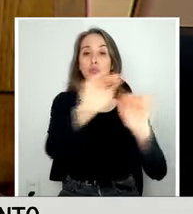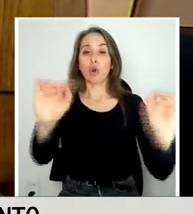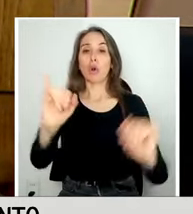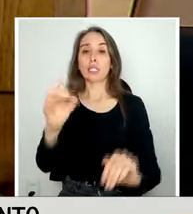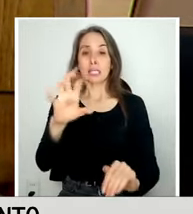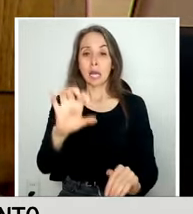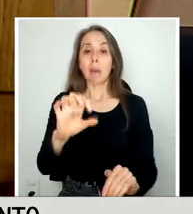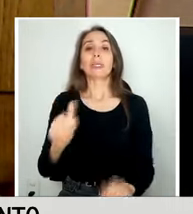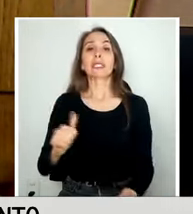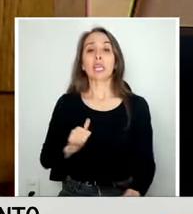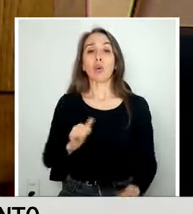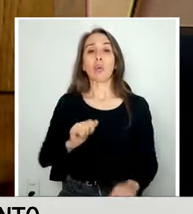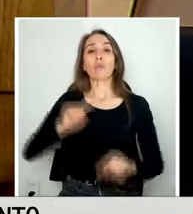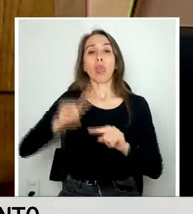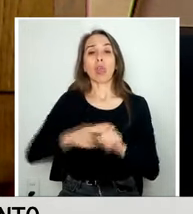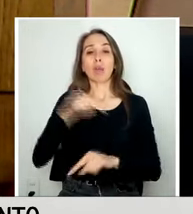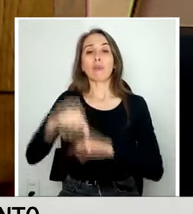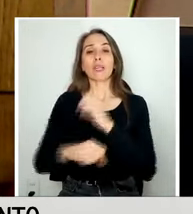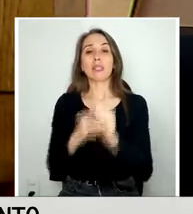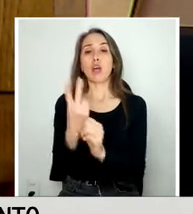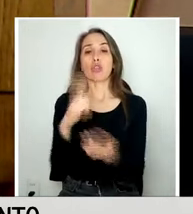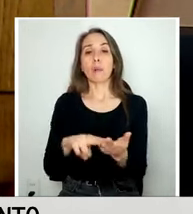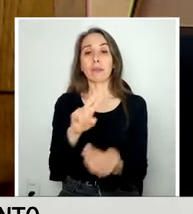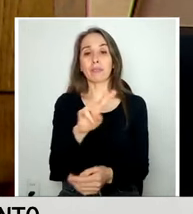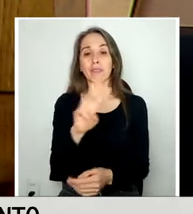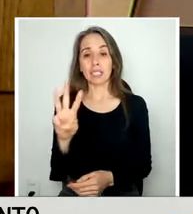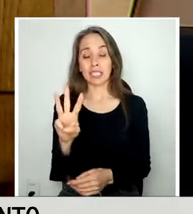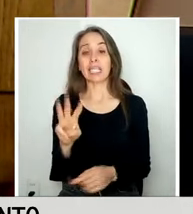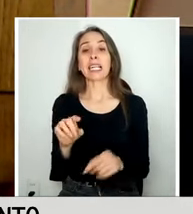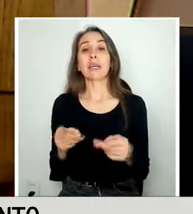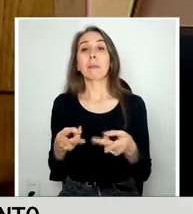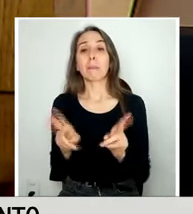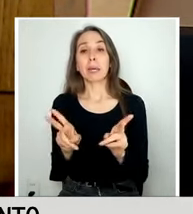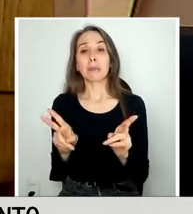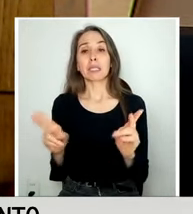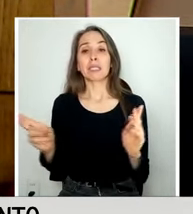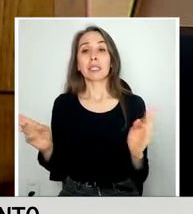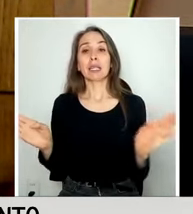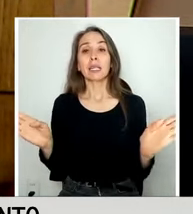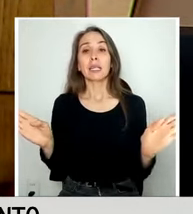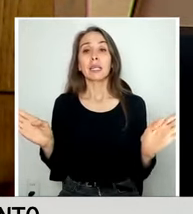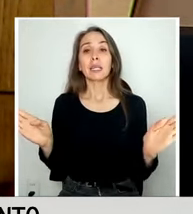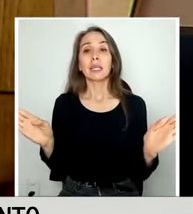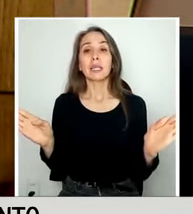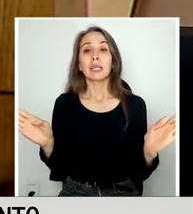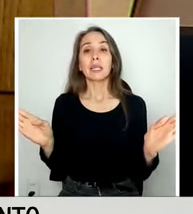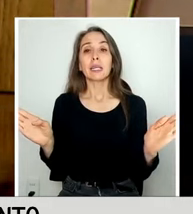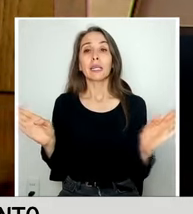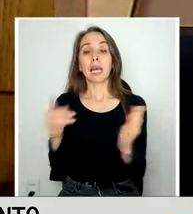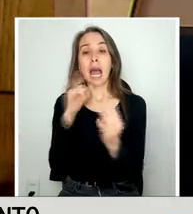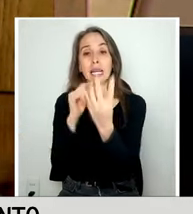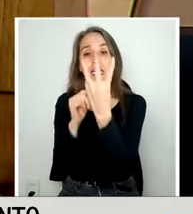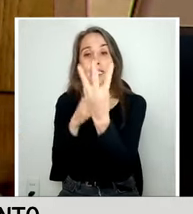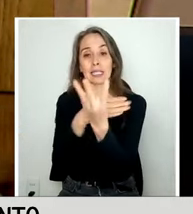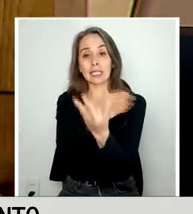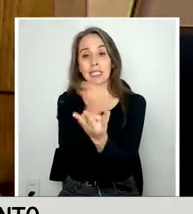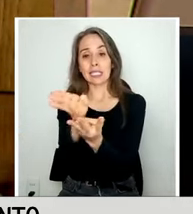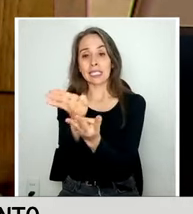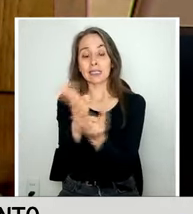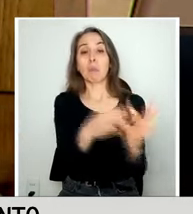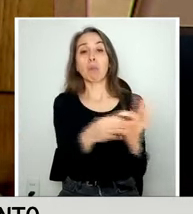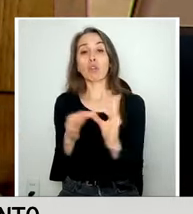este año 2023 permite cerrar definitivamente una de las tres aristas de judicialización